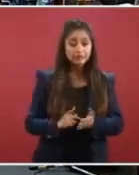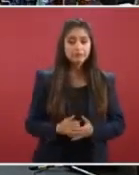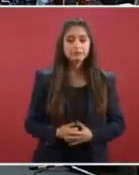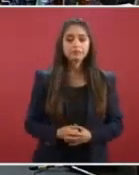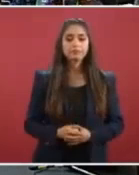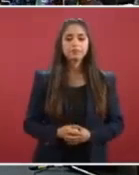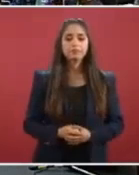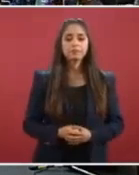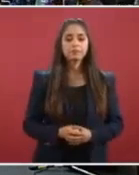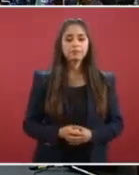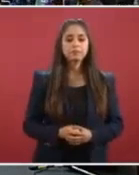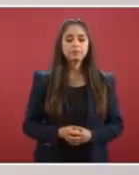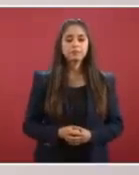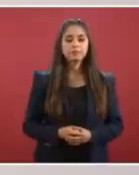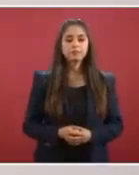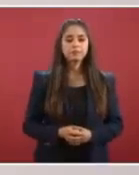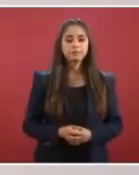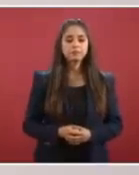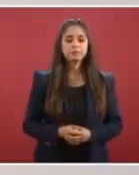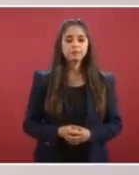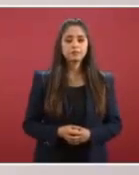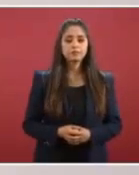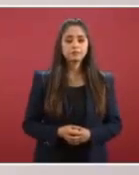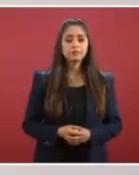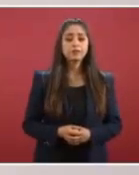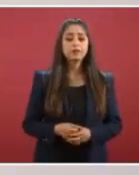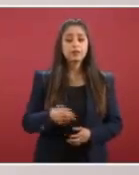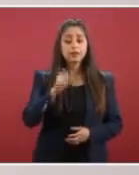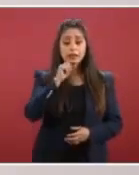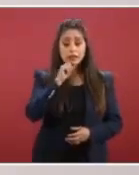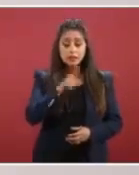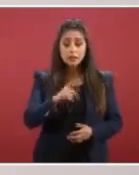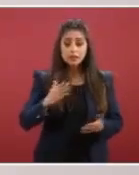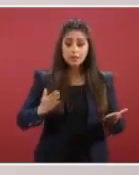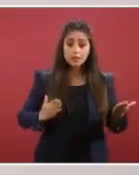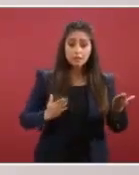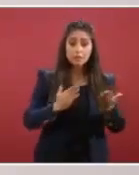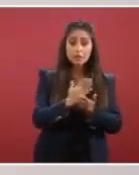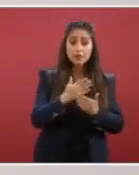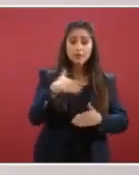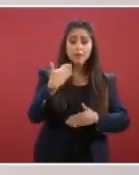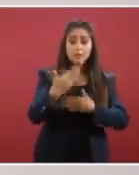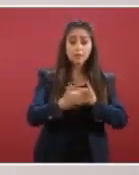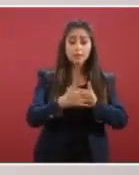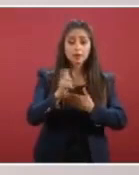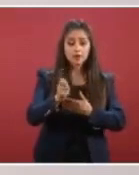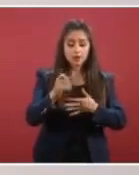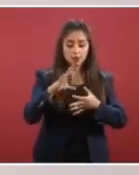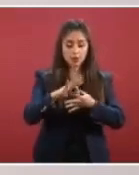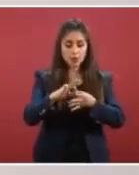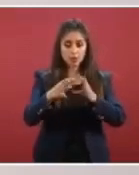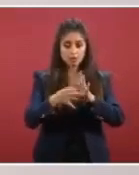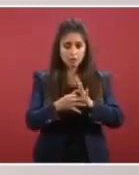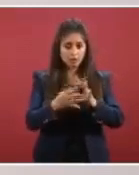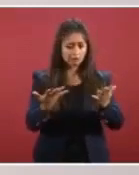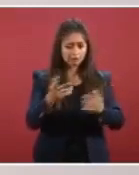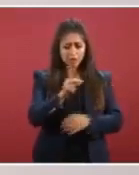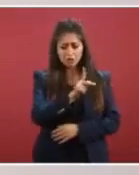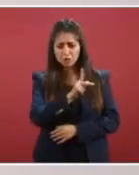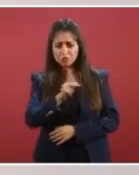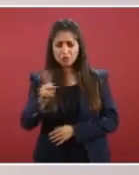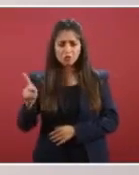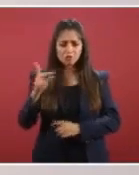y entrar y estar clasificados, ir a la Olimpiada. Todos los deportes son